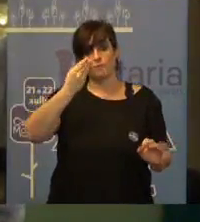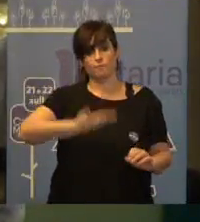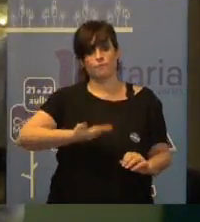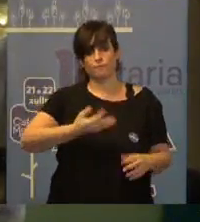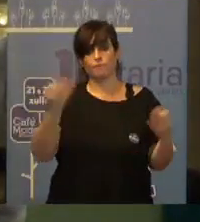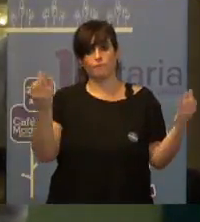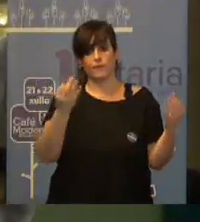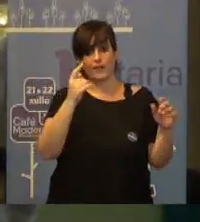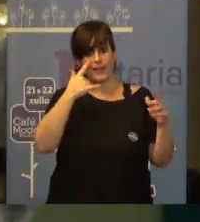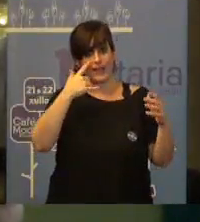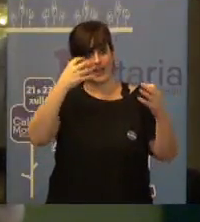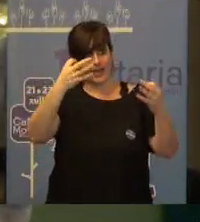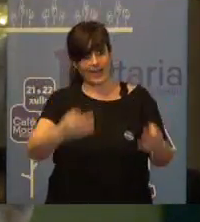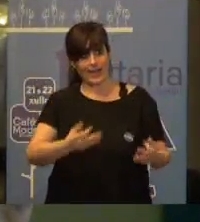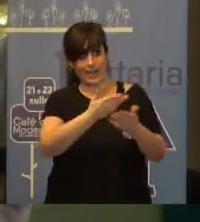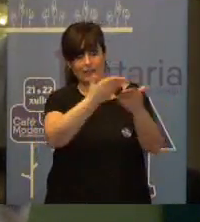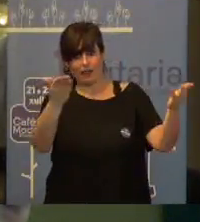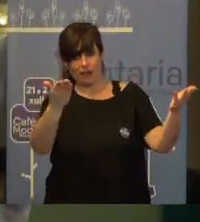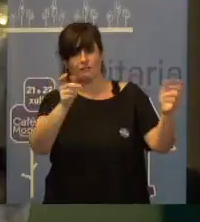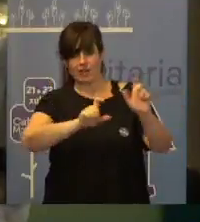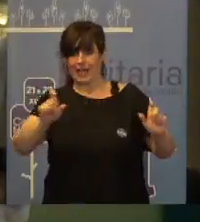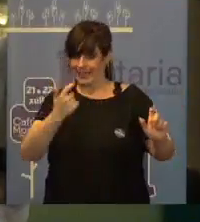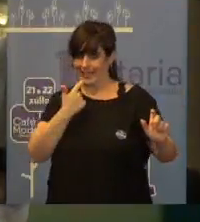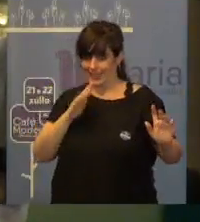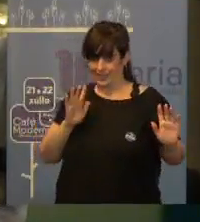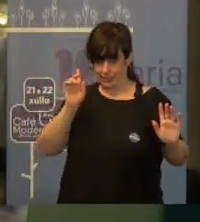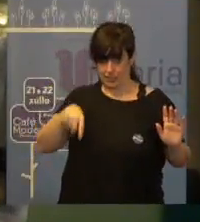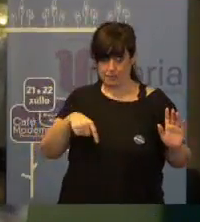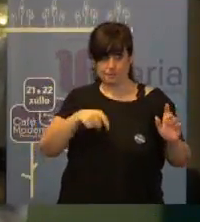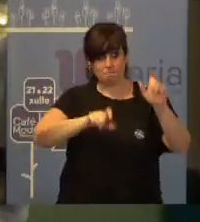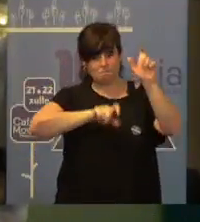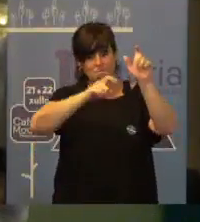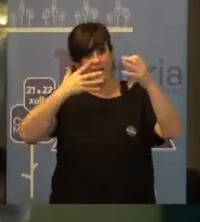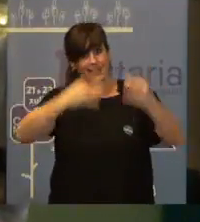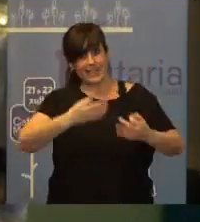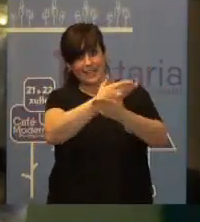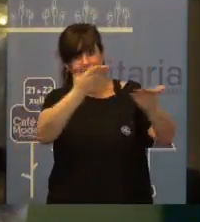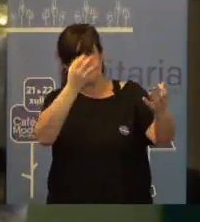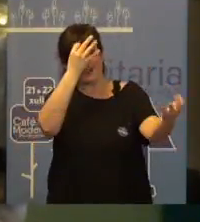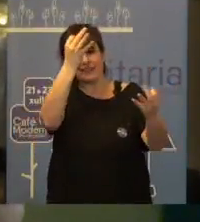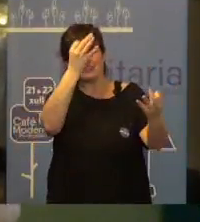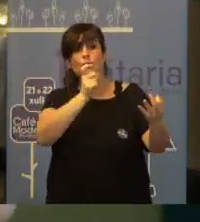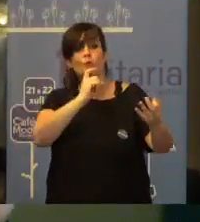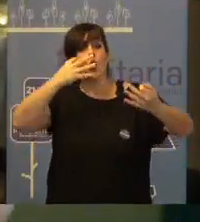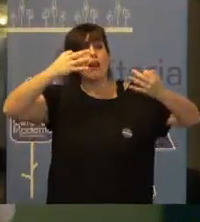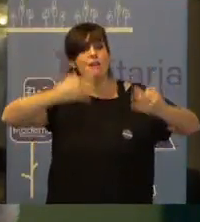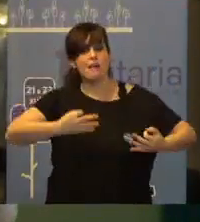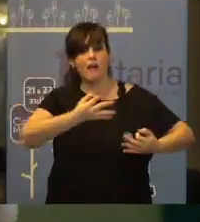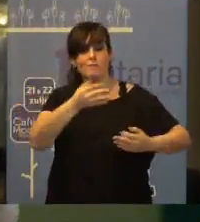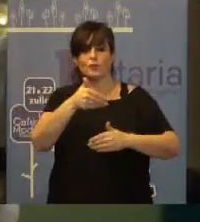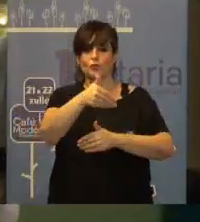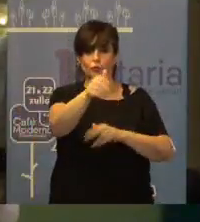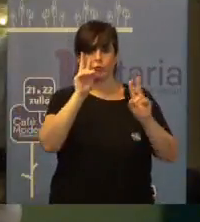describir a realidade, tamén o decía moita xente estes días, describir a realidade con todo o realismo e mirar o